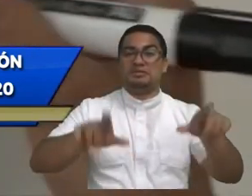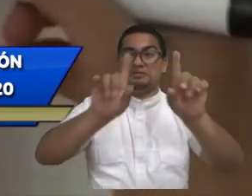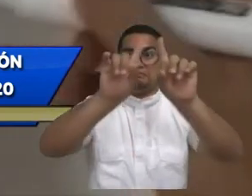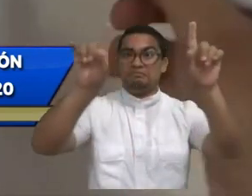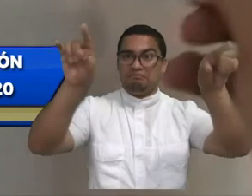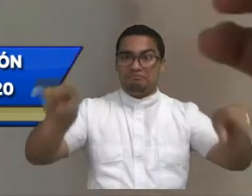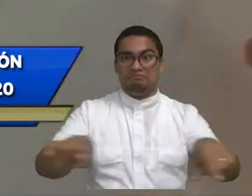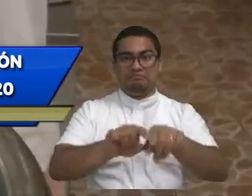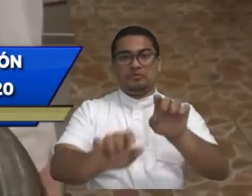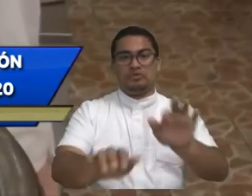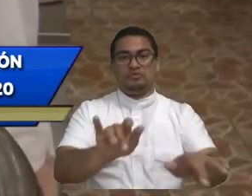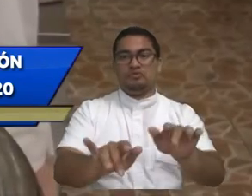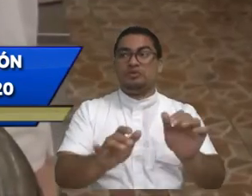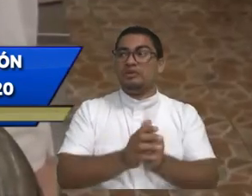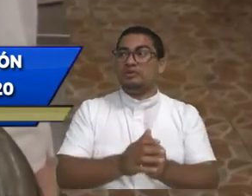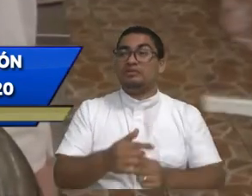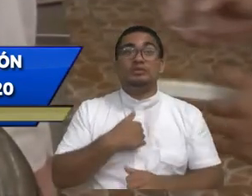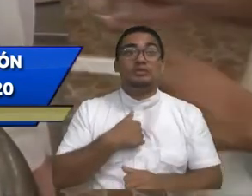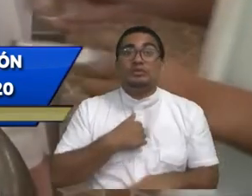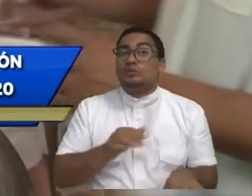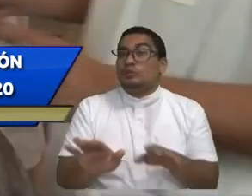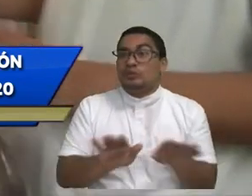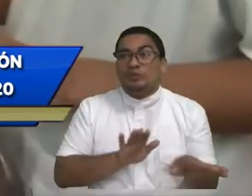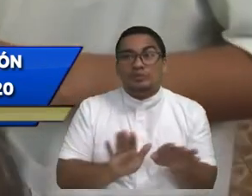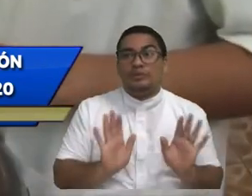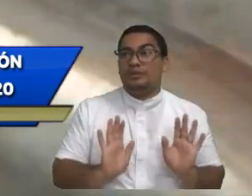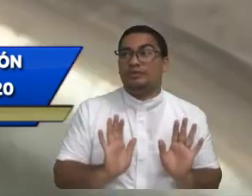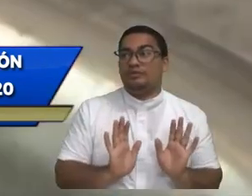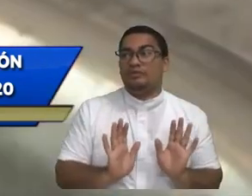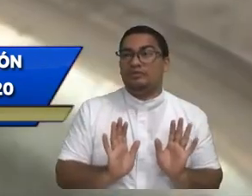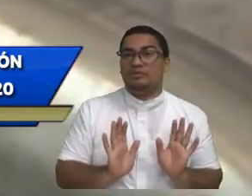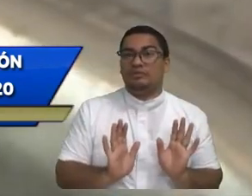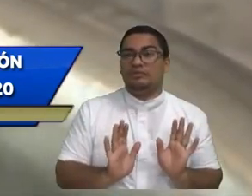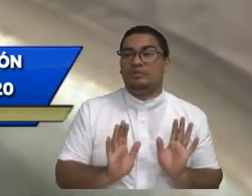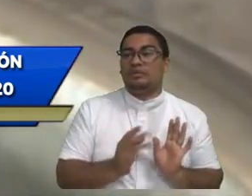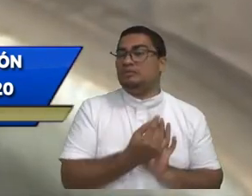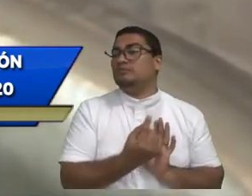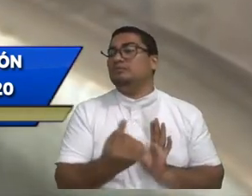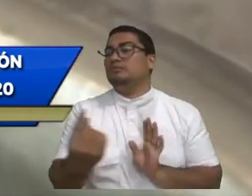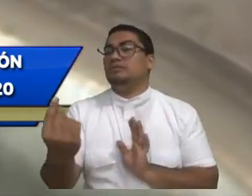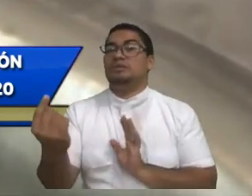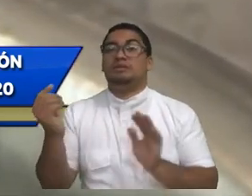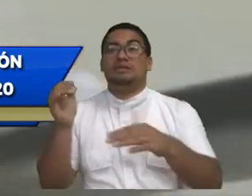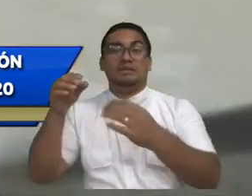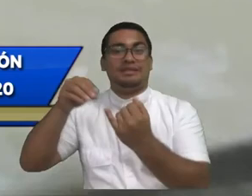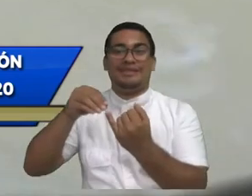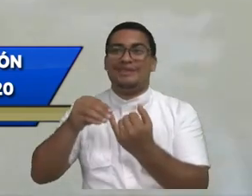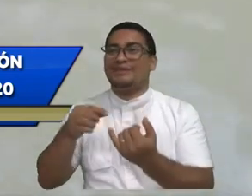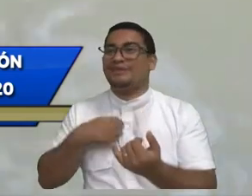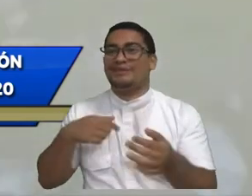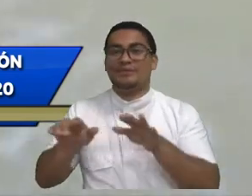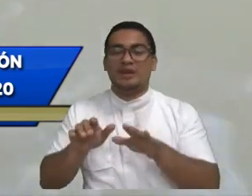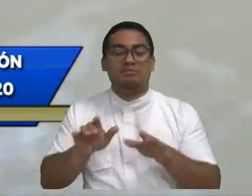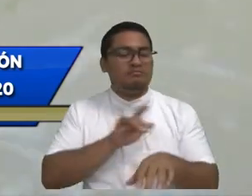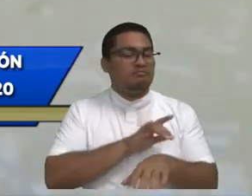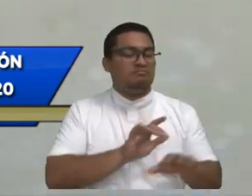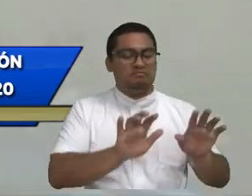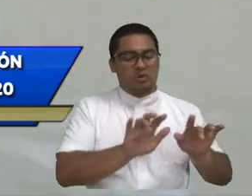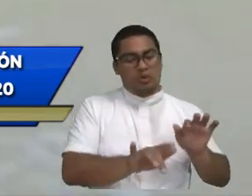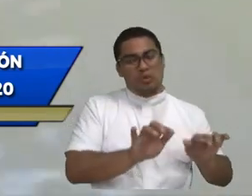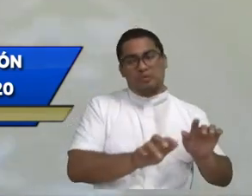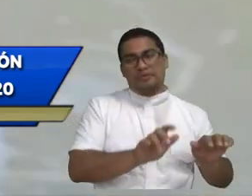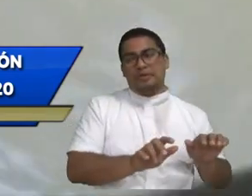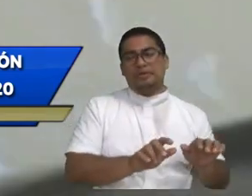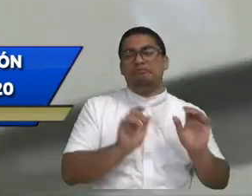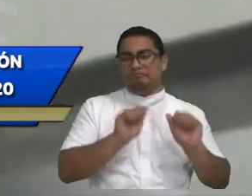sé vos podés si no puede ir al centro puede matricularse desde un lugar donde tengan acceso pues aún a una computadora oa la página web